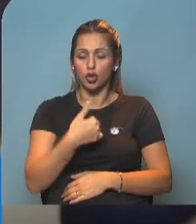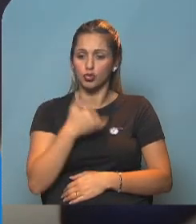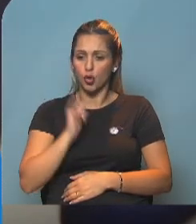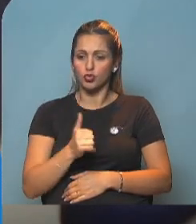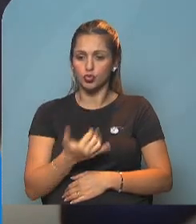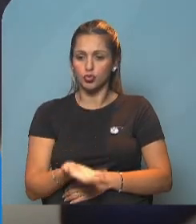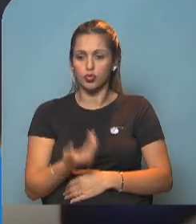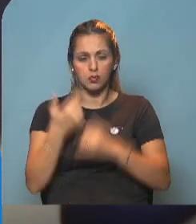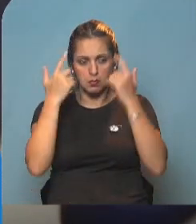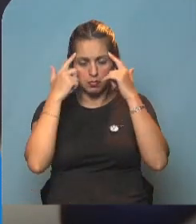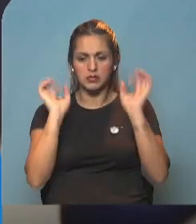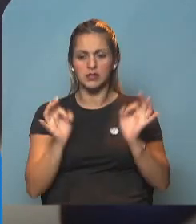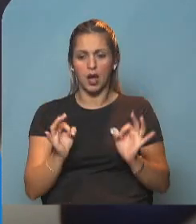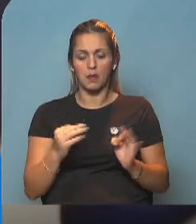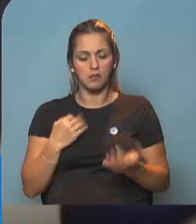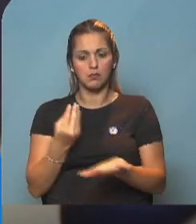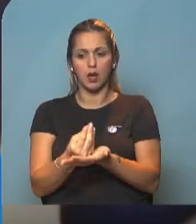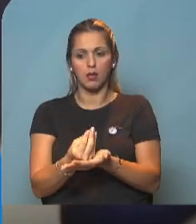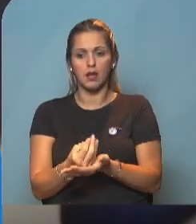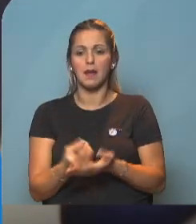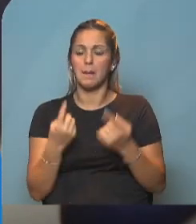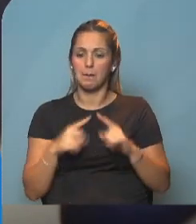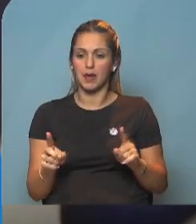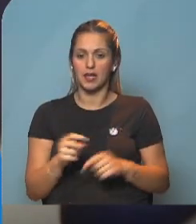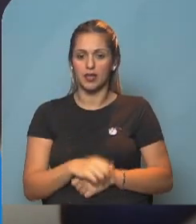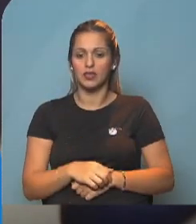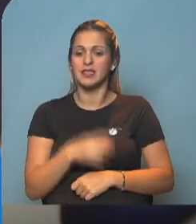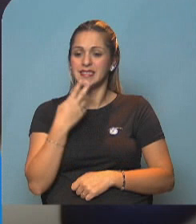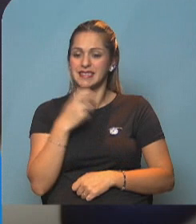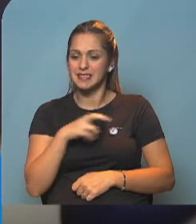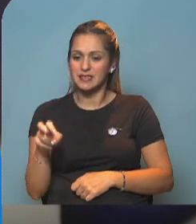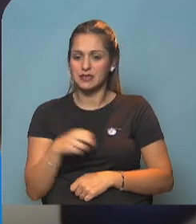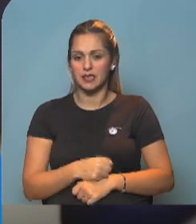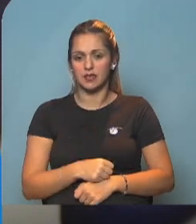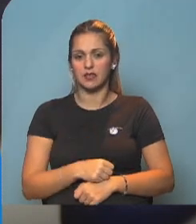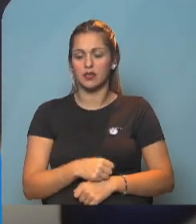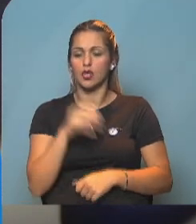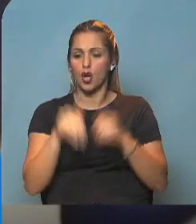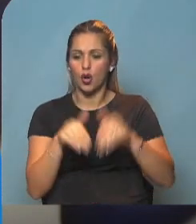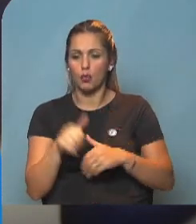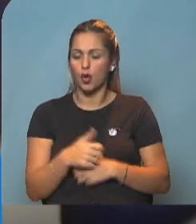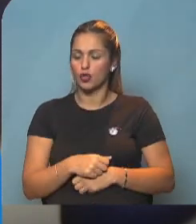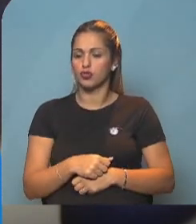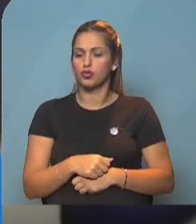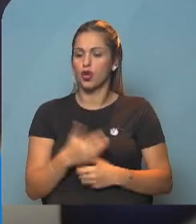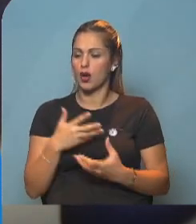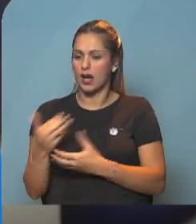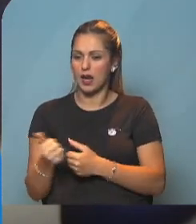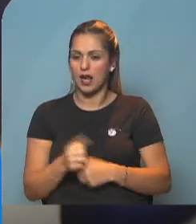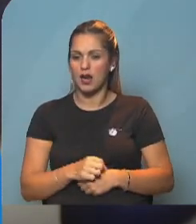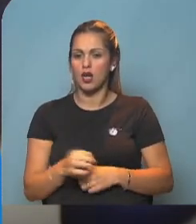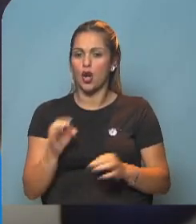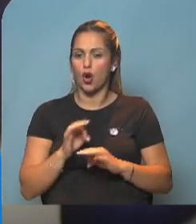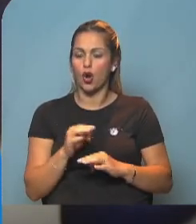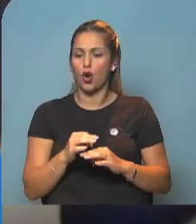coherentes como somos, a participar, pero eso sí, sin puntos rojos, sin voto asistido, con horas de cierre de